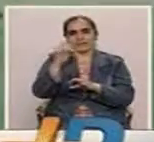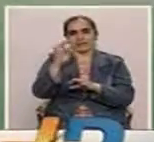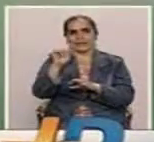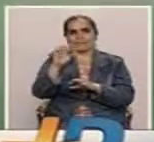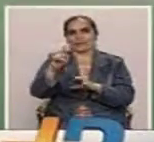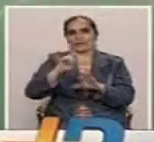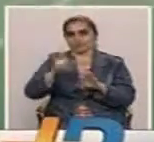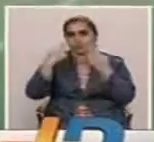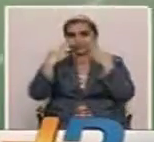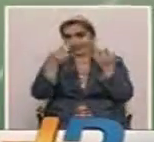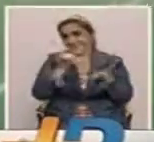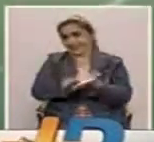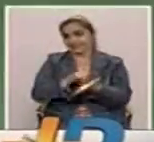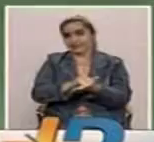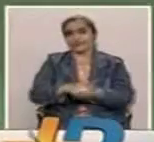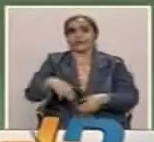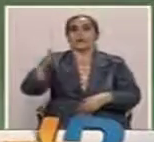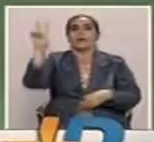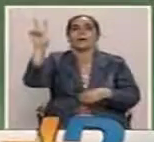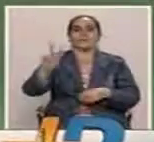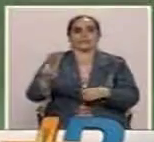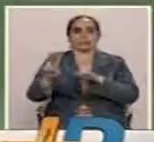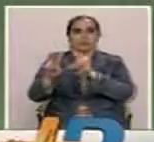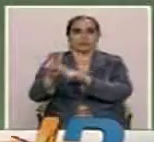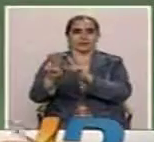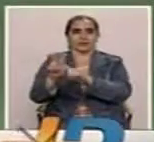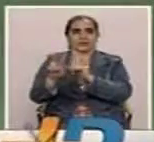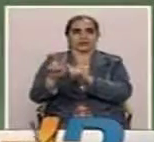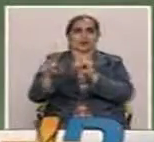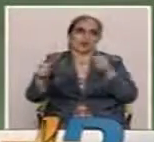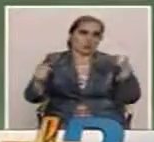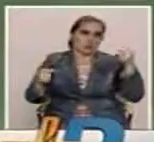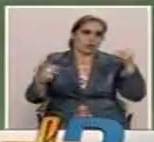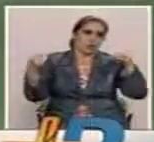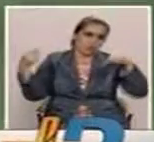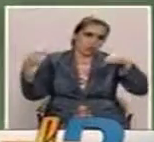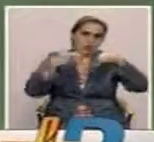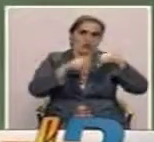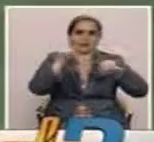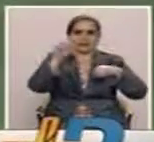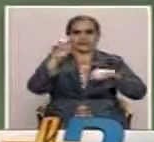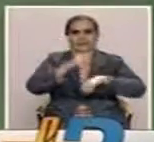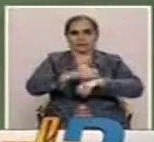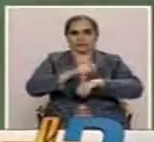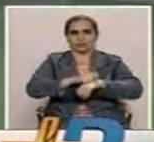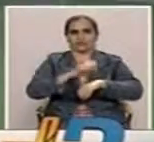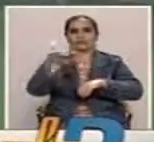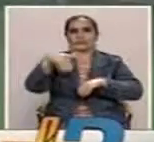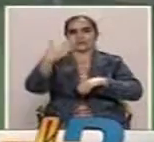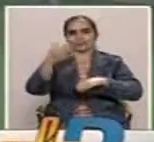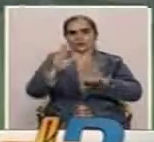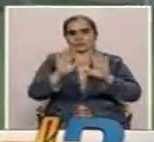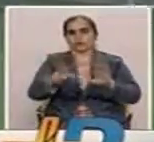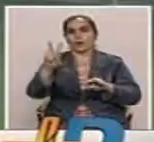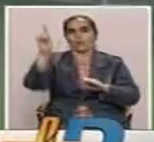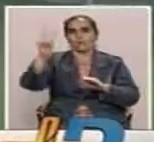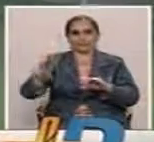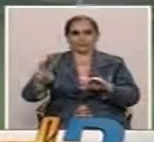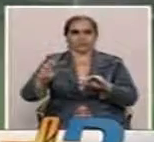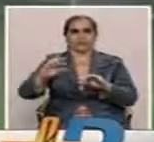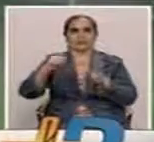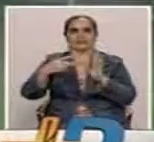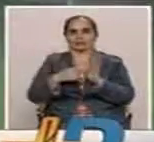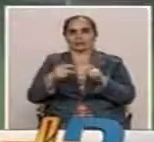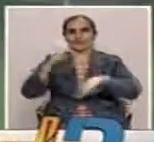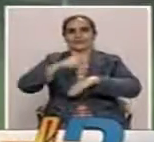solo tras un rebote en el palo. Venezuela descontó con este gol de José Barragán a los 60 minutos. Barragán volvió a acercar a los venezolanos en el marcador